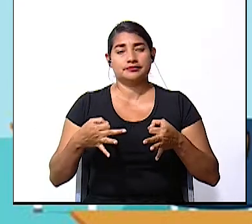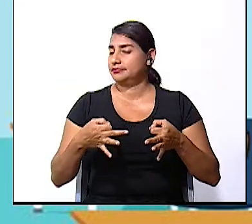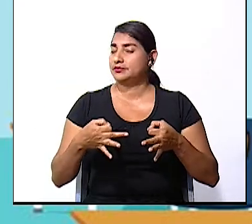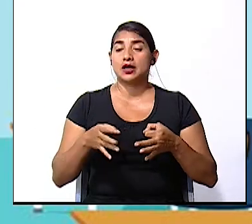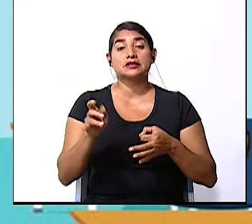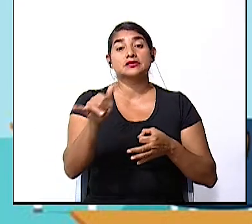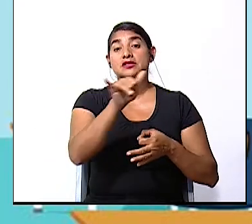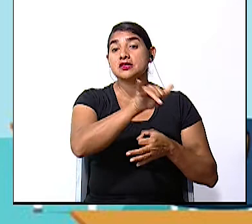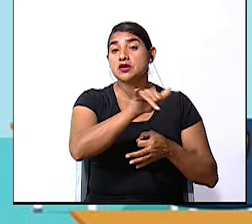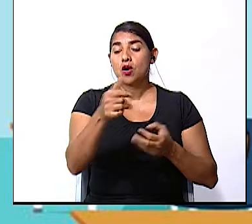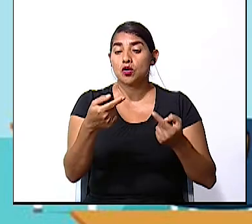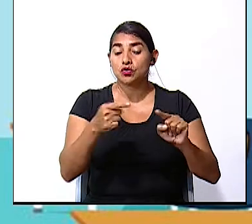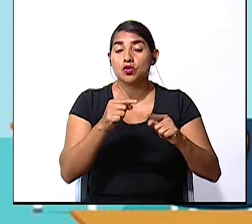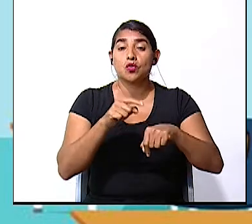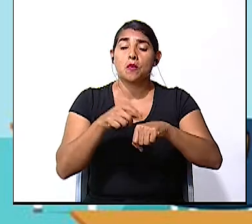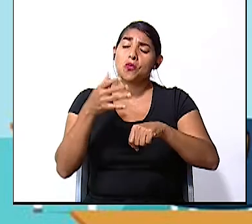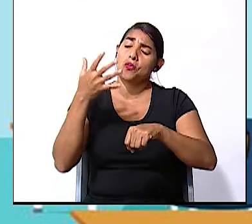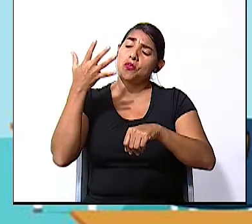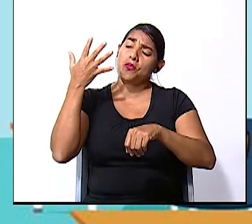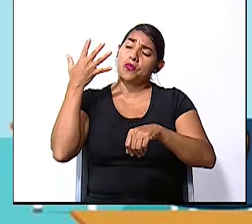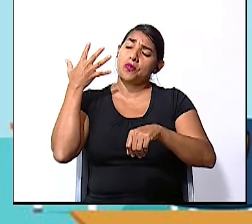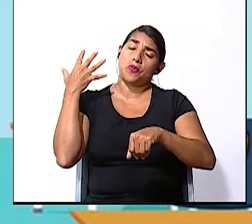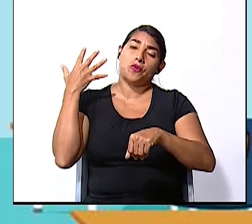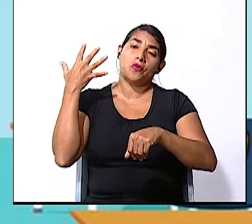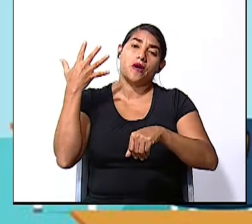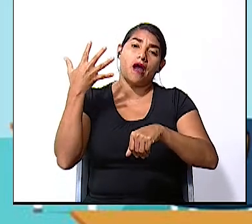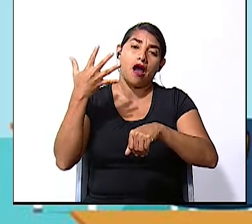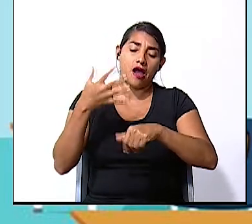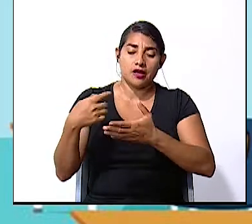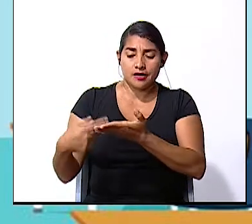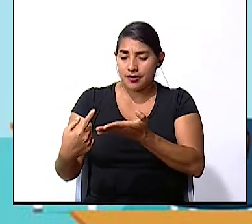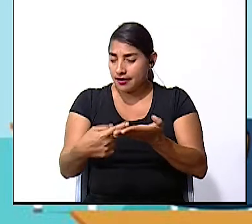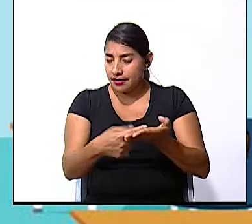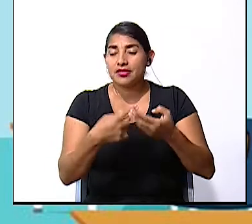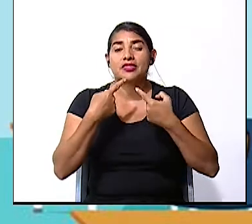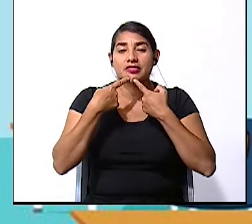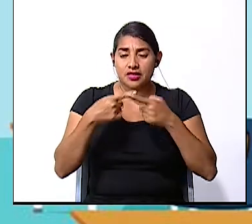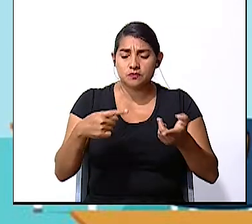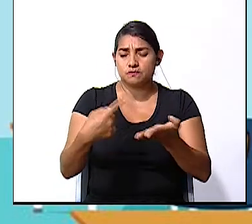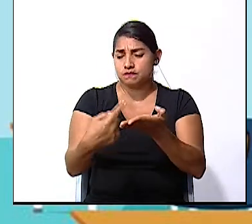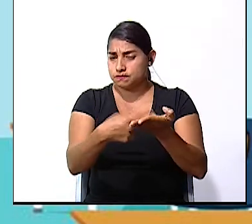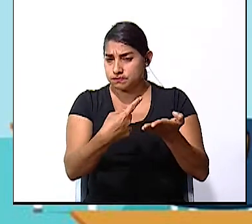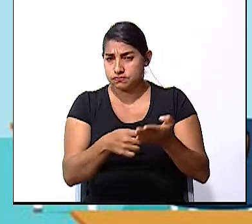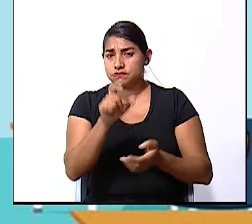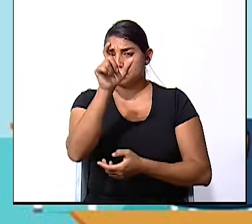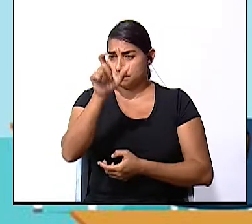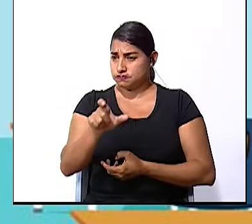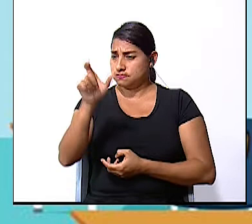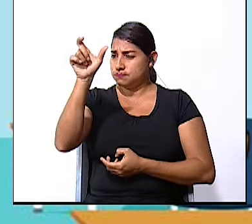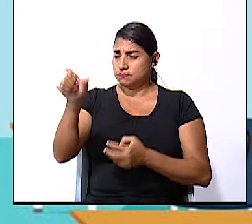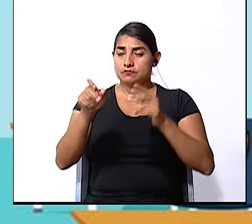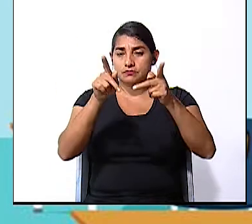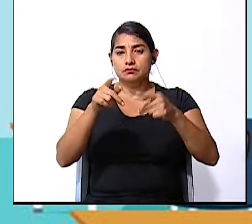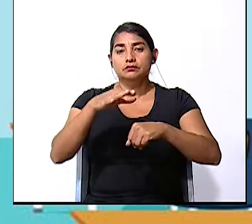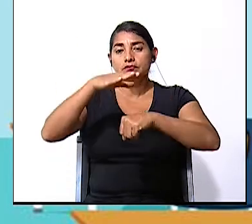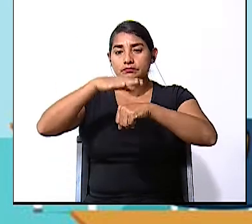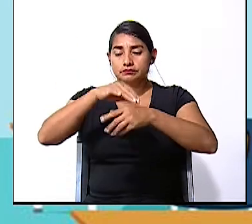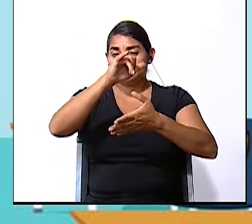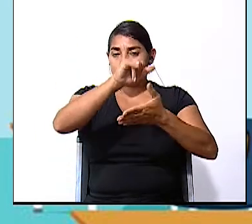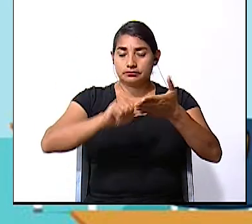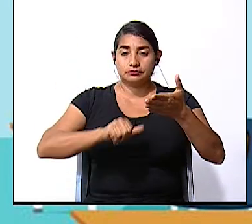menos eso fue lo que tuvieron que hacer cuando estaban discutiendo estos personajes sobre las actas